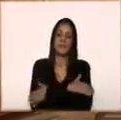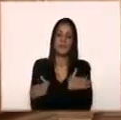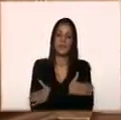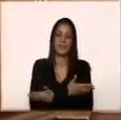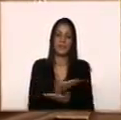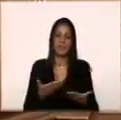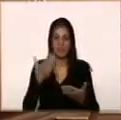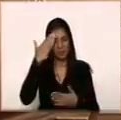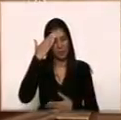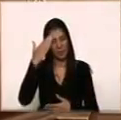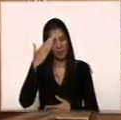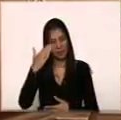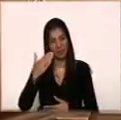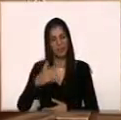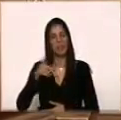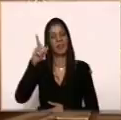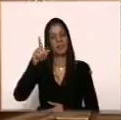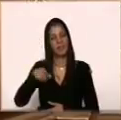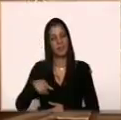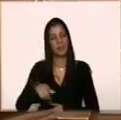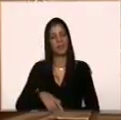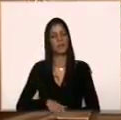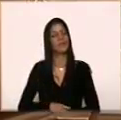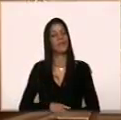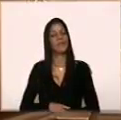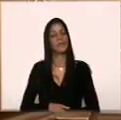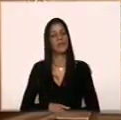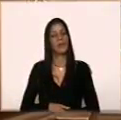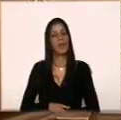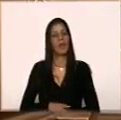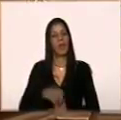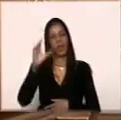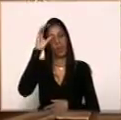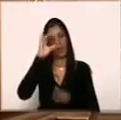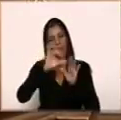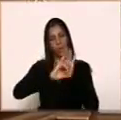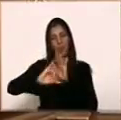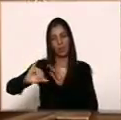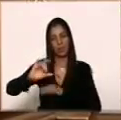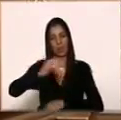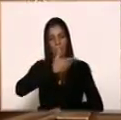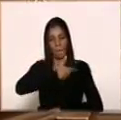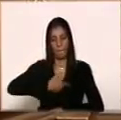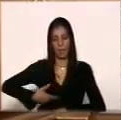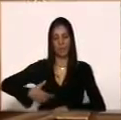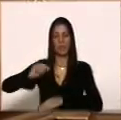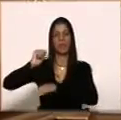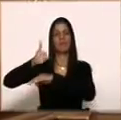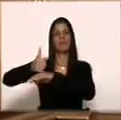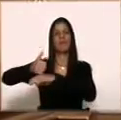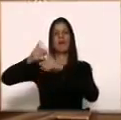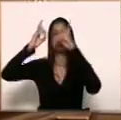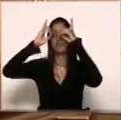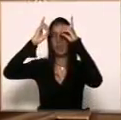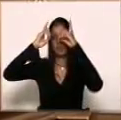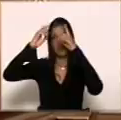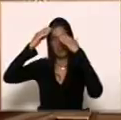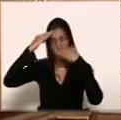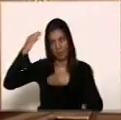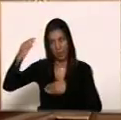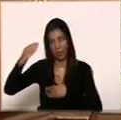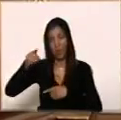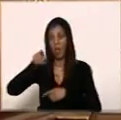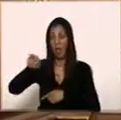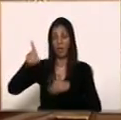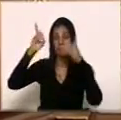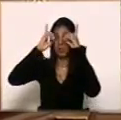amoroso a nuestra querida compatriota bolivariana, colega constituyente presidenta del Cieloína Rodríguez Gómez, que está muy pendiente de todas las actividades